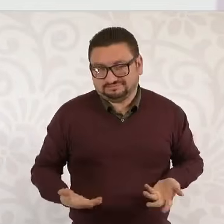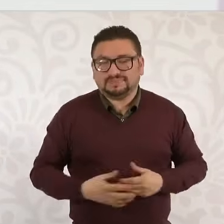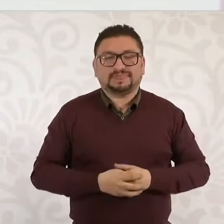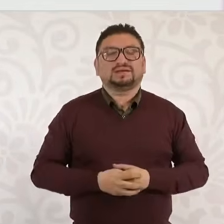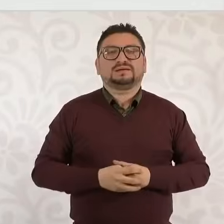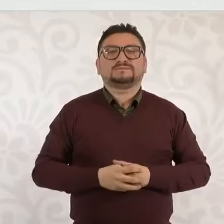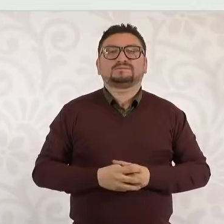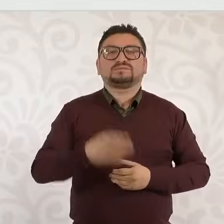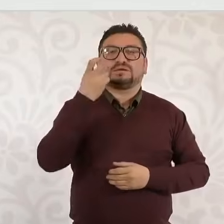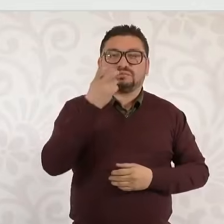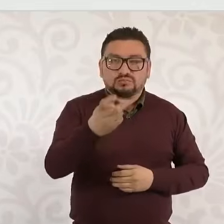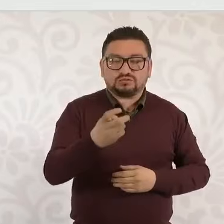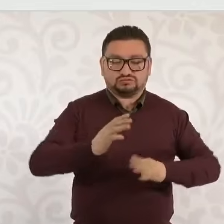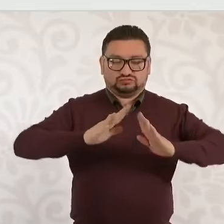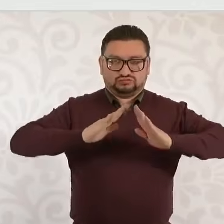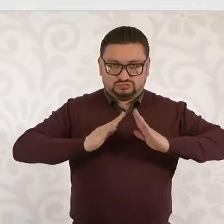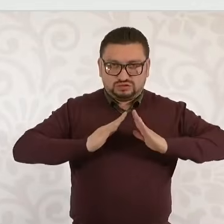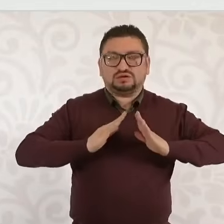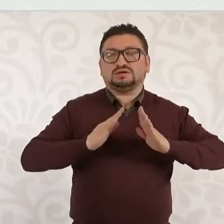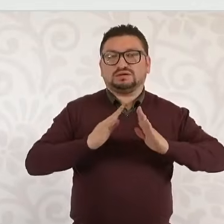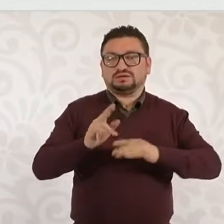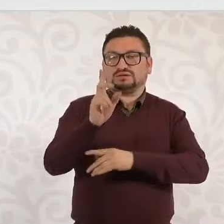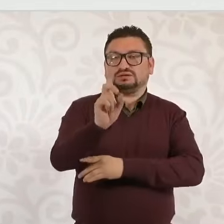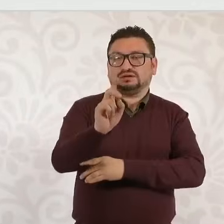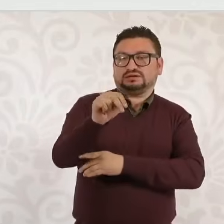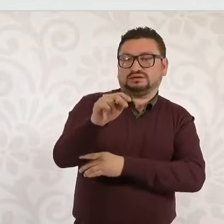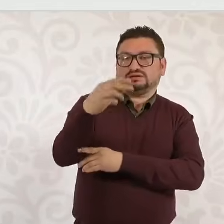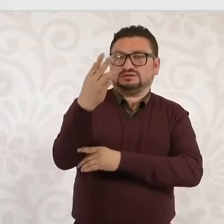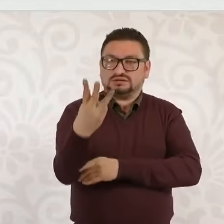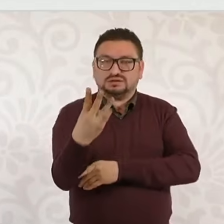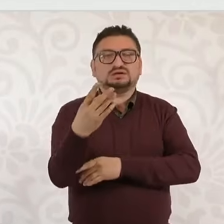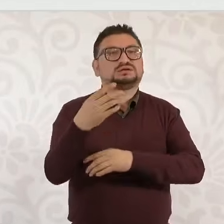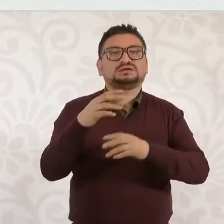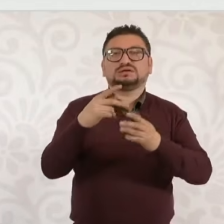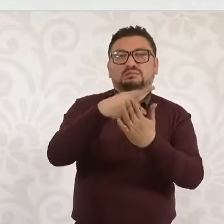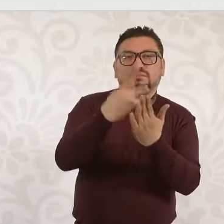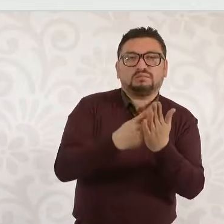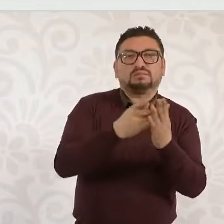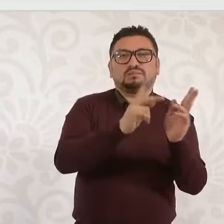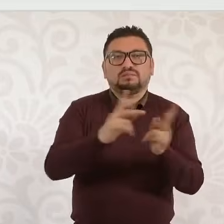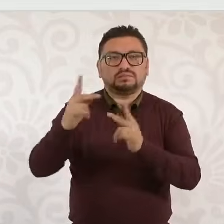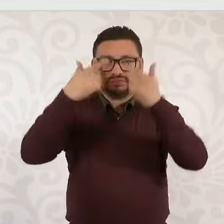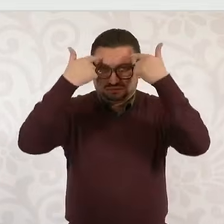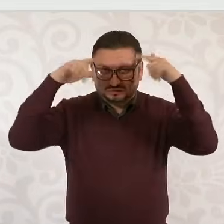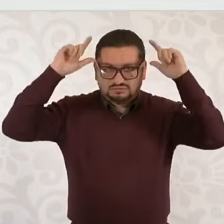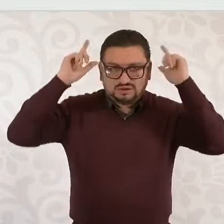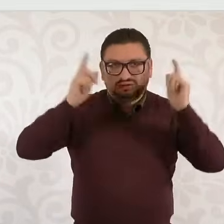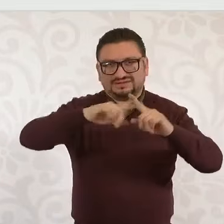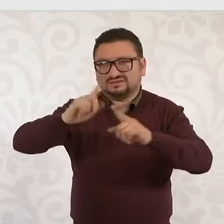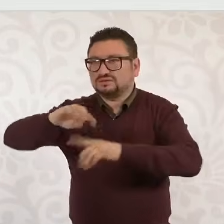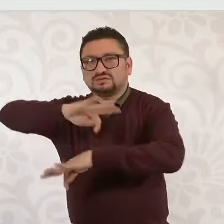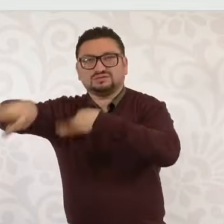La participación de las Fuerzas Armadas en el plan DN3, en el plan Marina, fue cambiando mucho la percepción de la